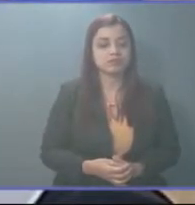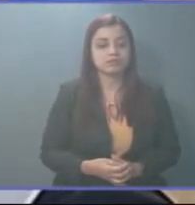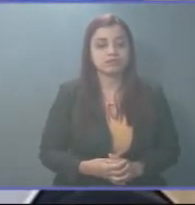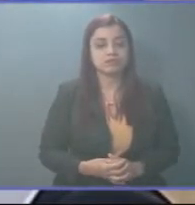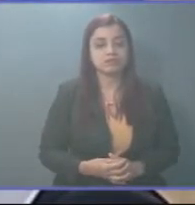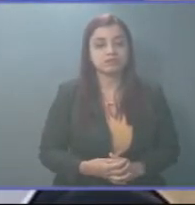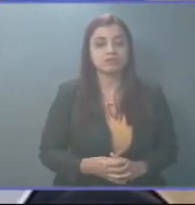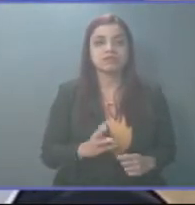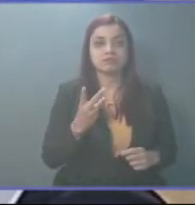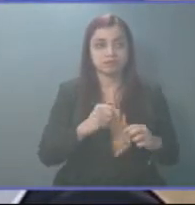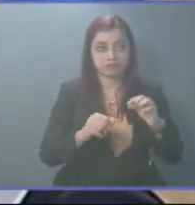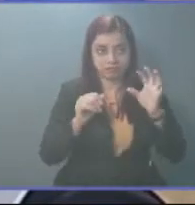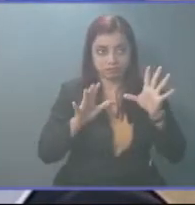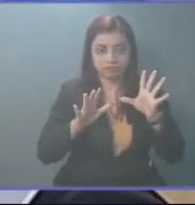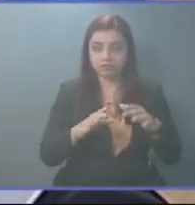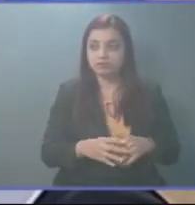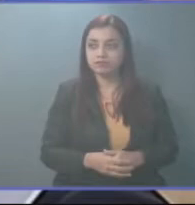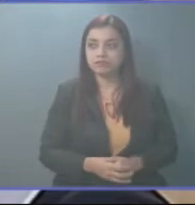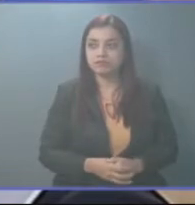10.